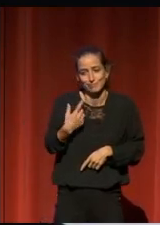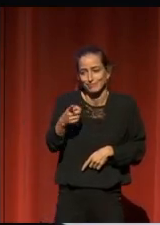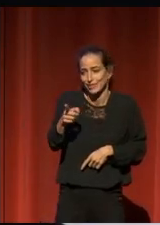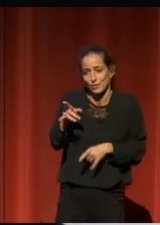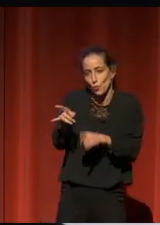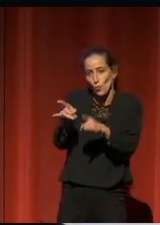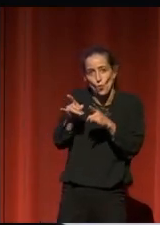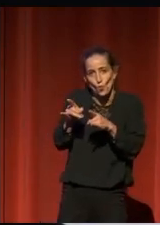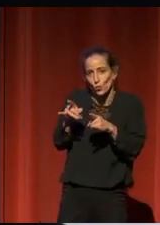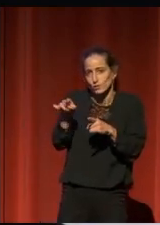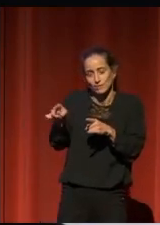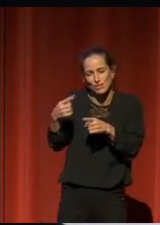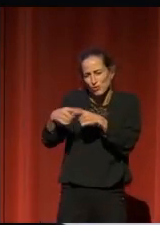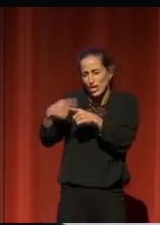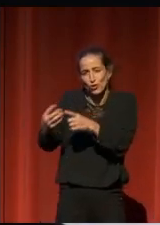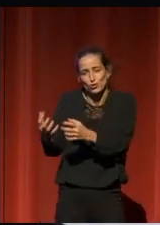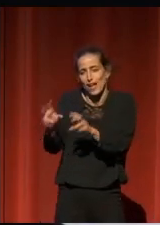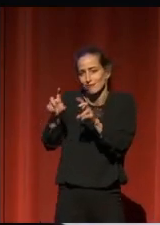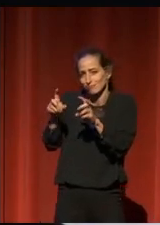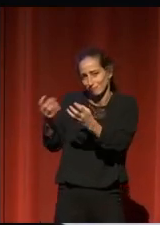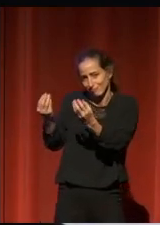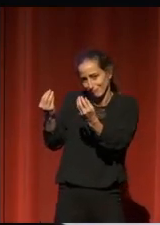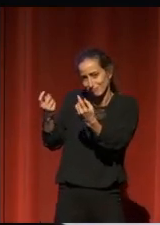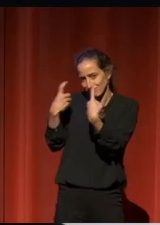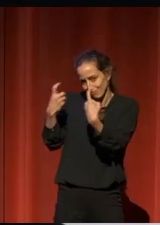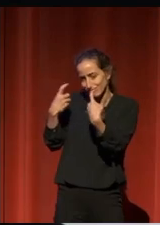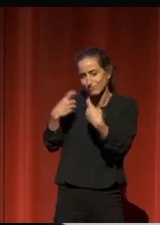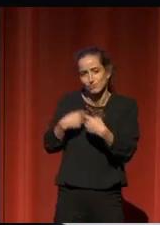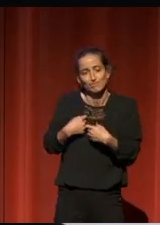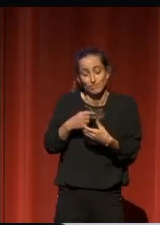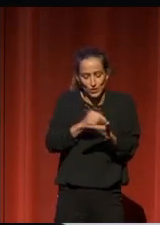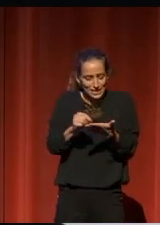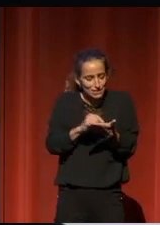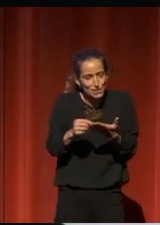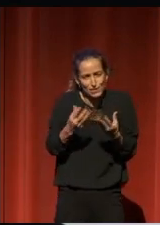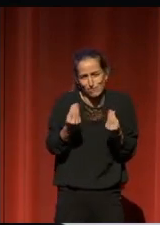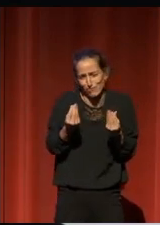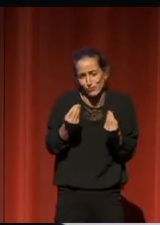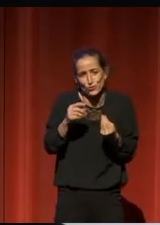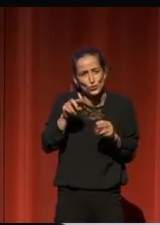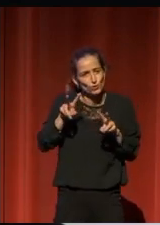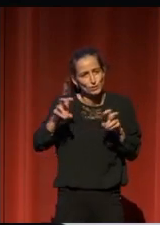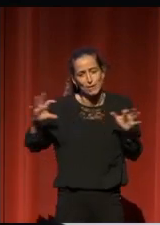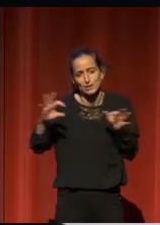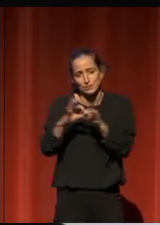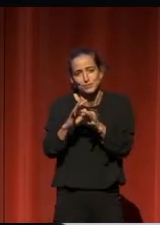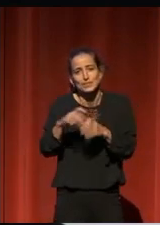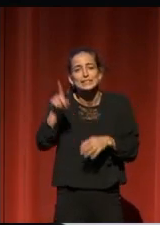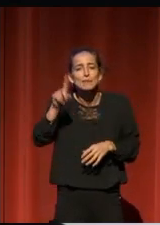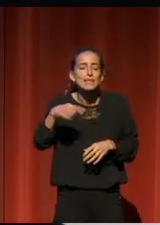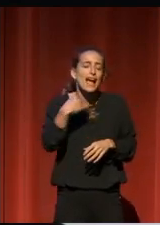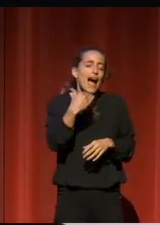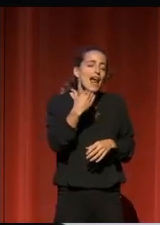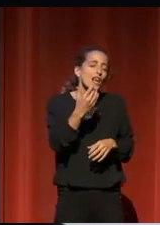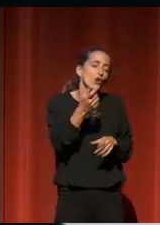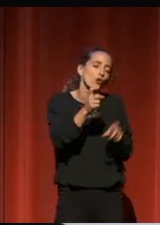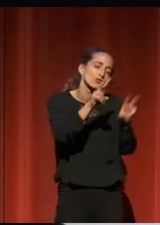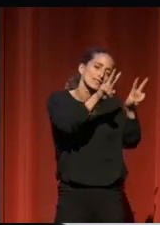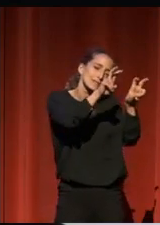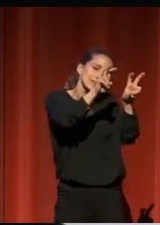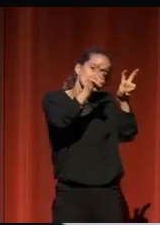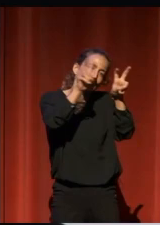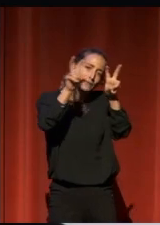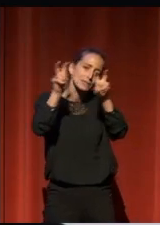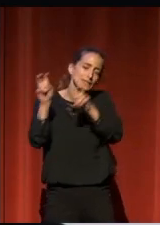Escribí un libro sobre él, también sobre ciertas claves a veces muy escondidas de